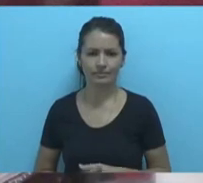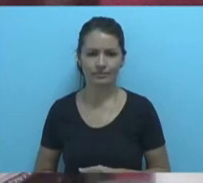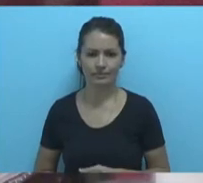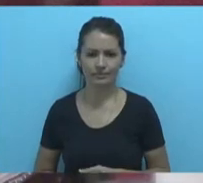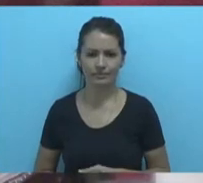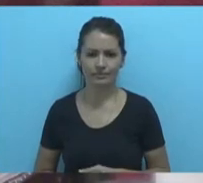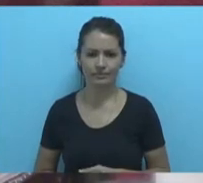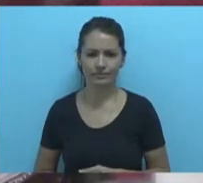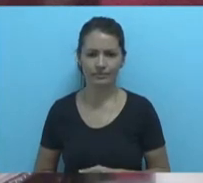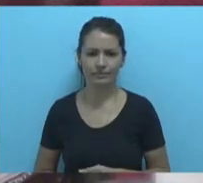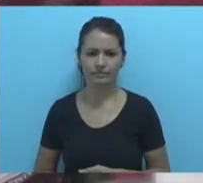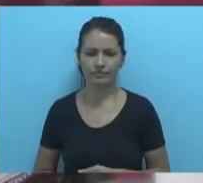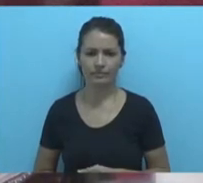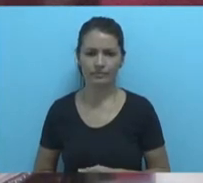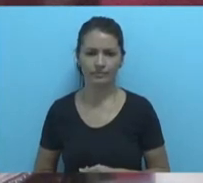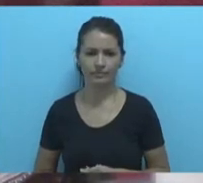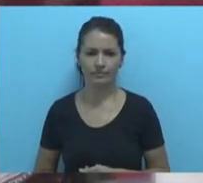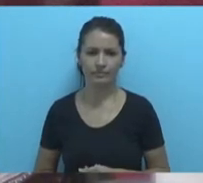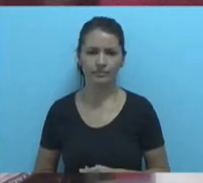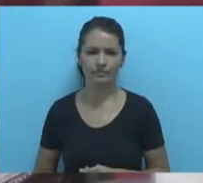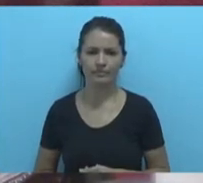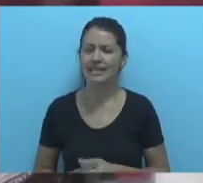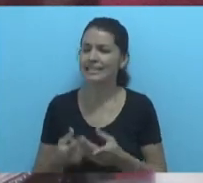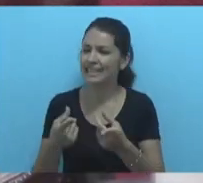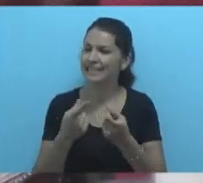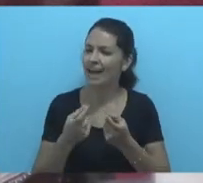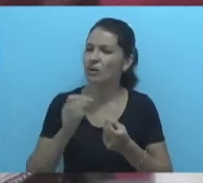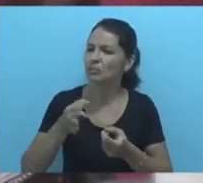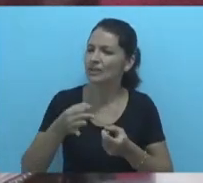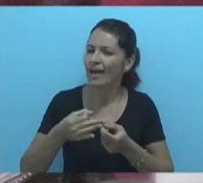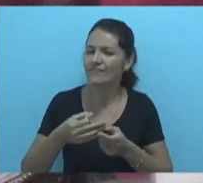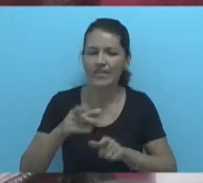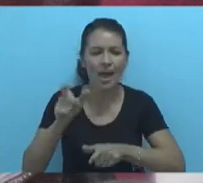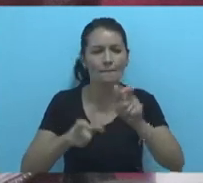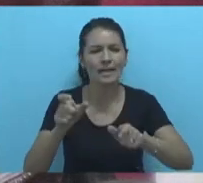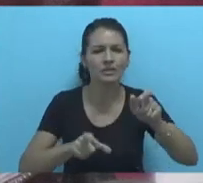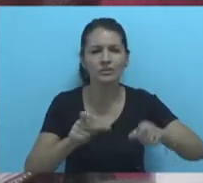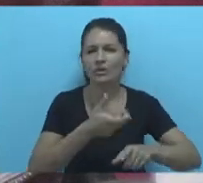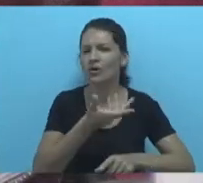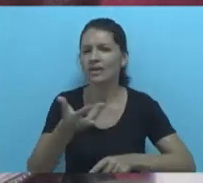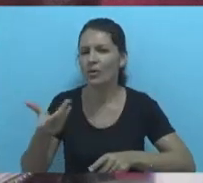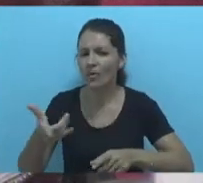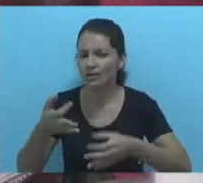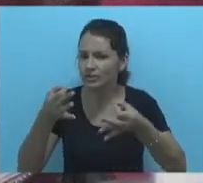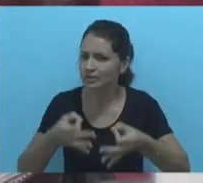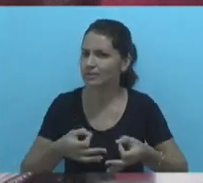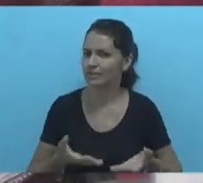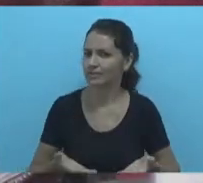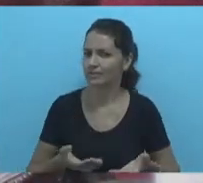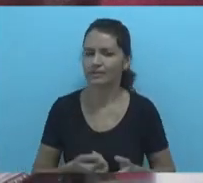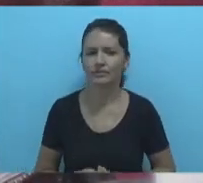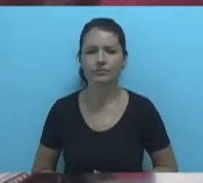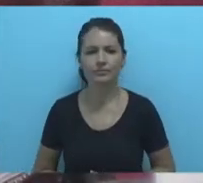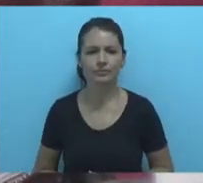la cantidad de barrios y de personas que realmente viven en estos barrios vulnerables. Así